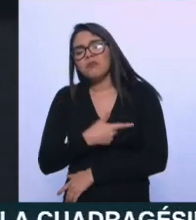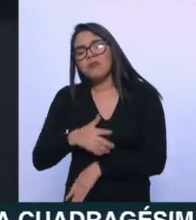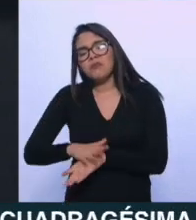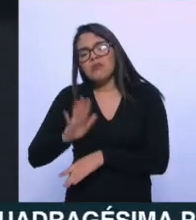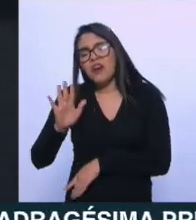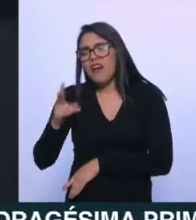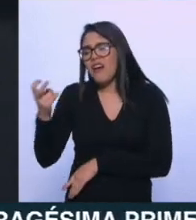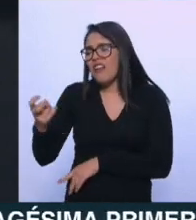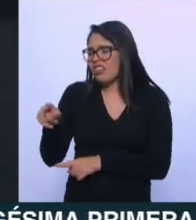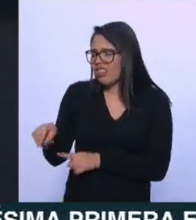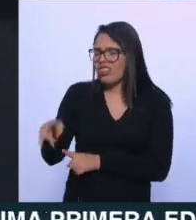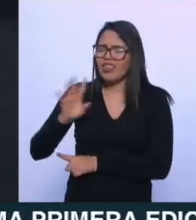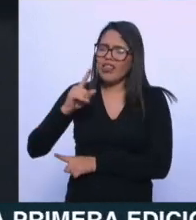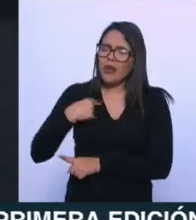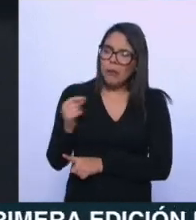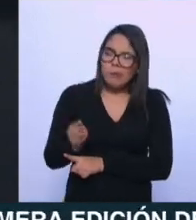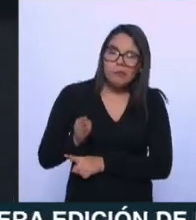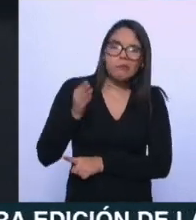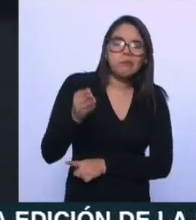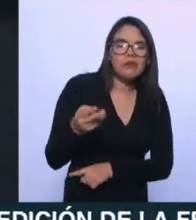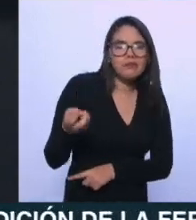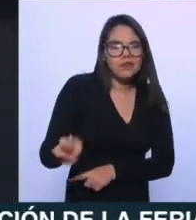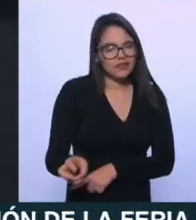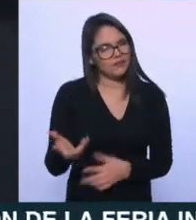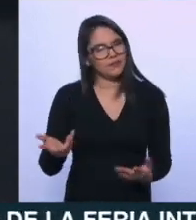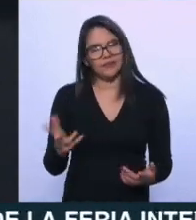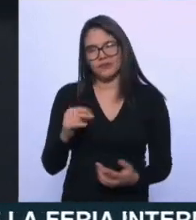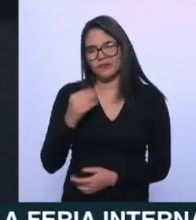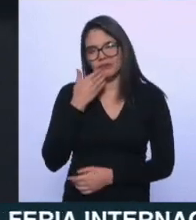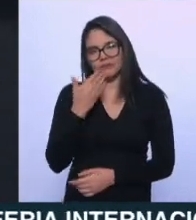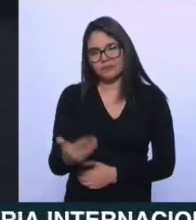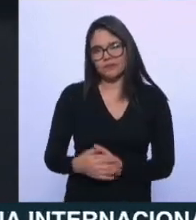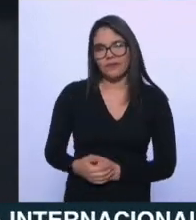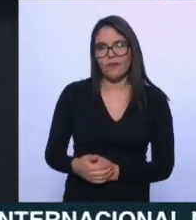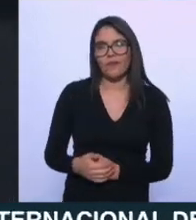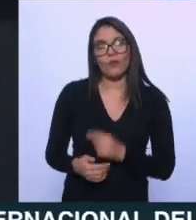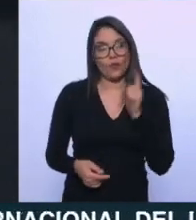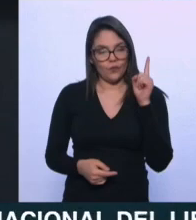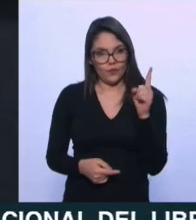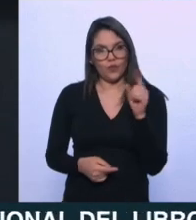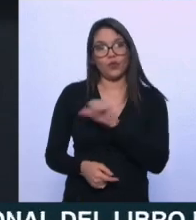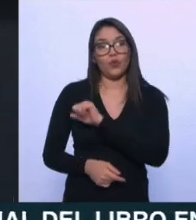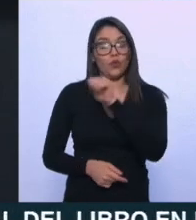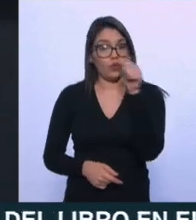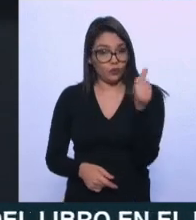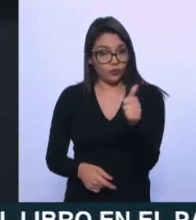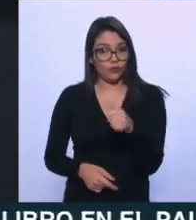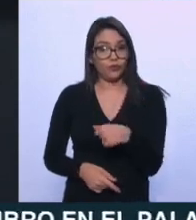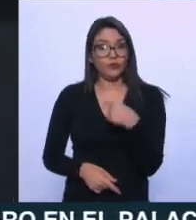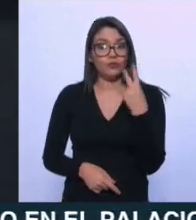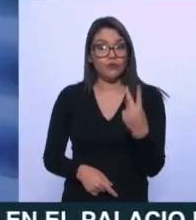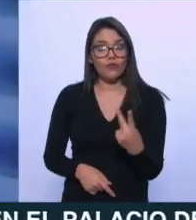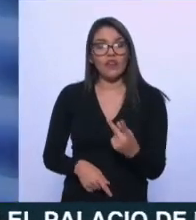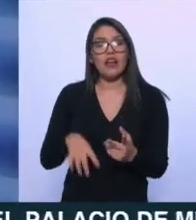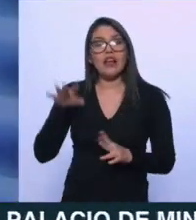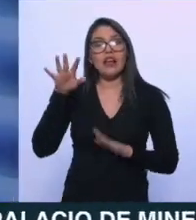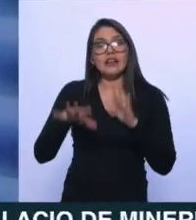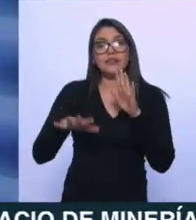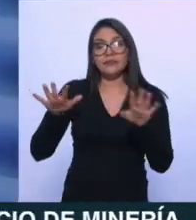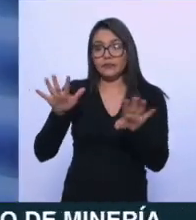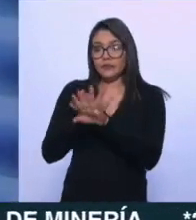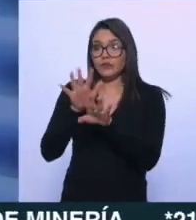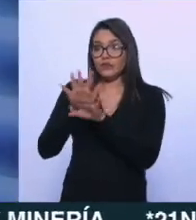uno. En cuanto a el cambio de las unidades, pues sí es un esquema financiero un poco más